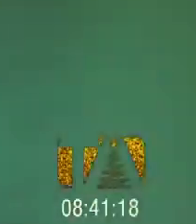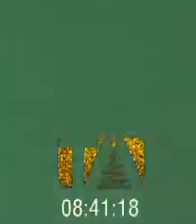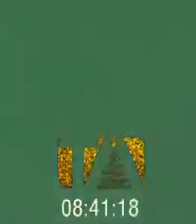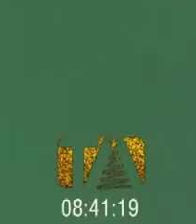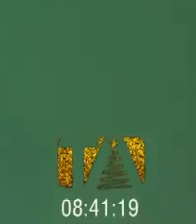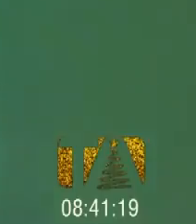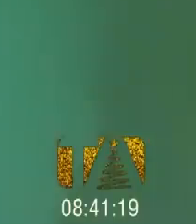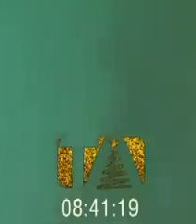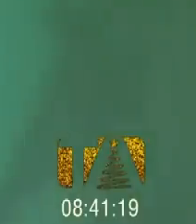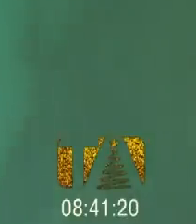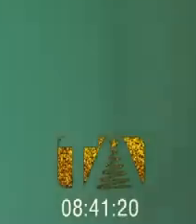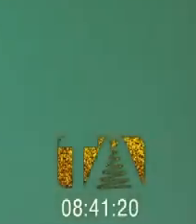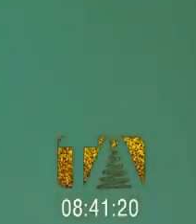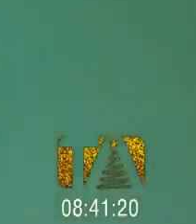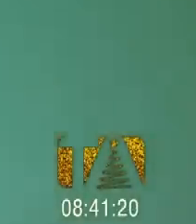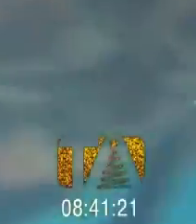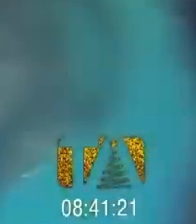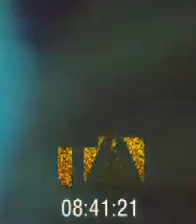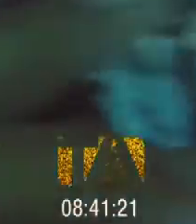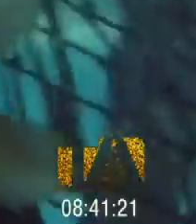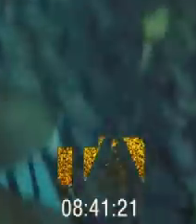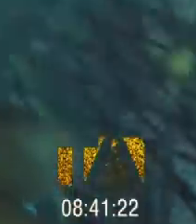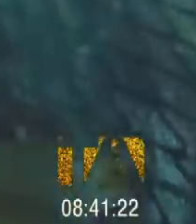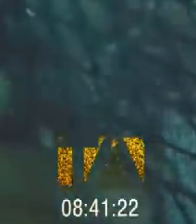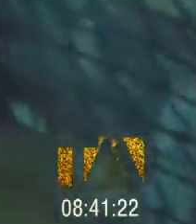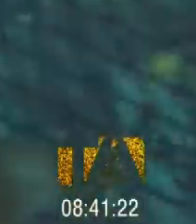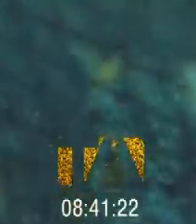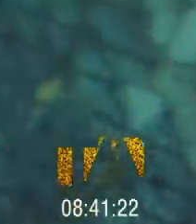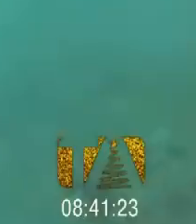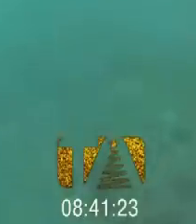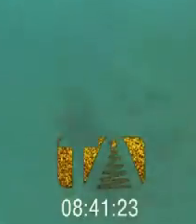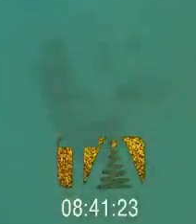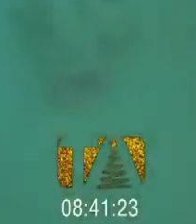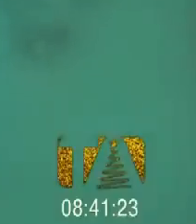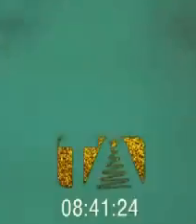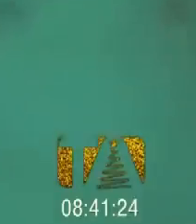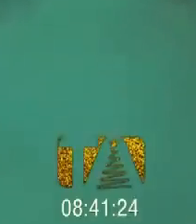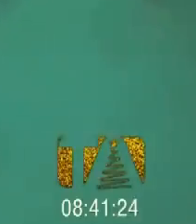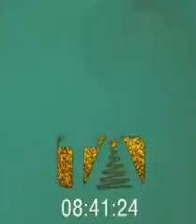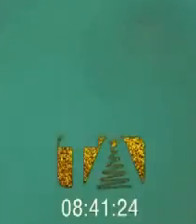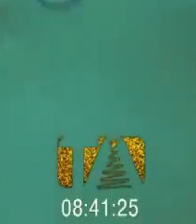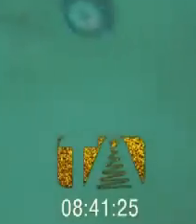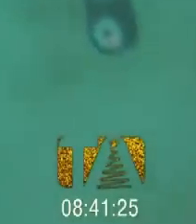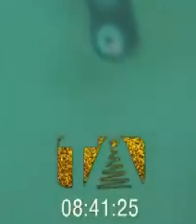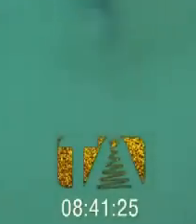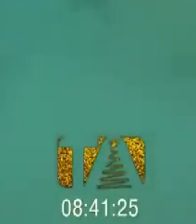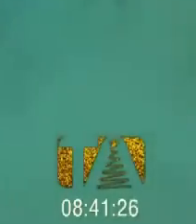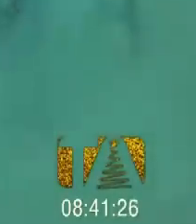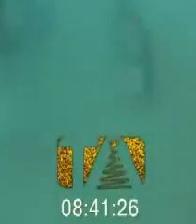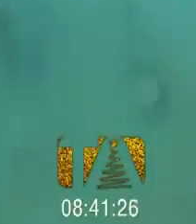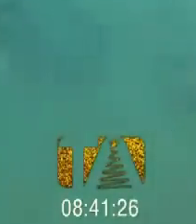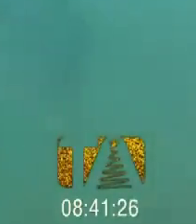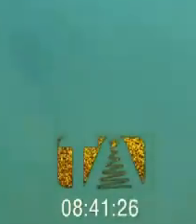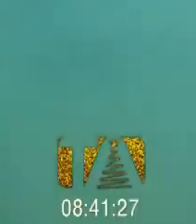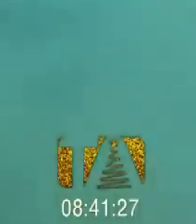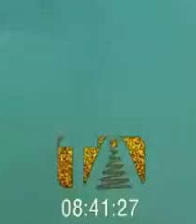llegan a las costas de las islas desde Asia, América Central y América del Sur por las corrientes marinas. Son especialmente